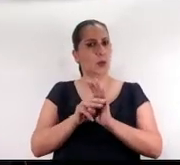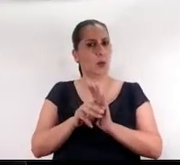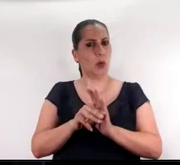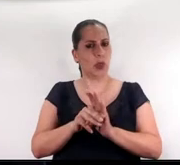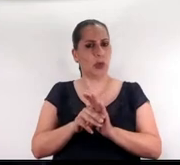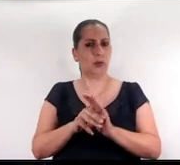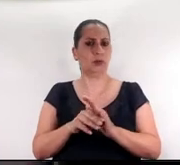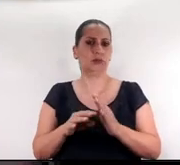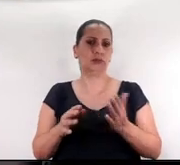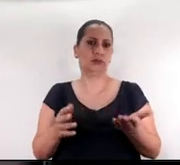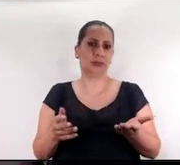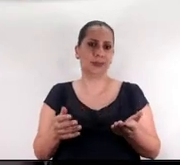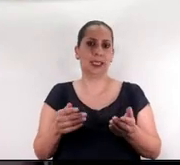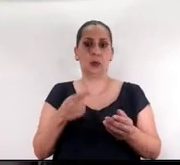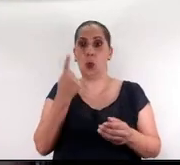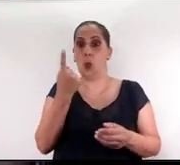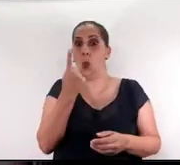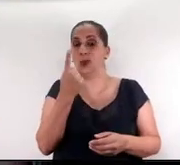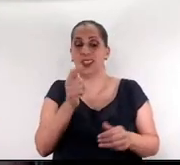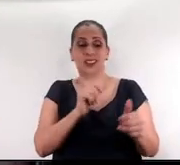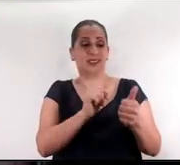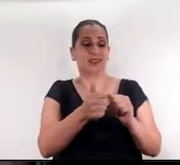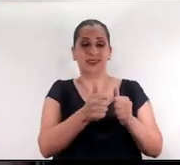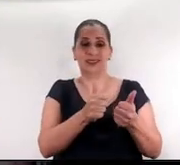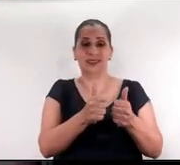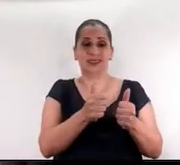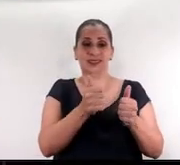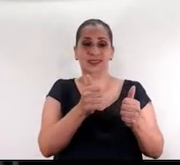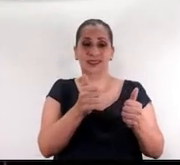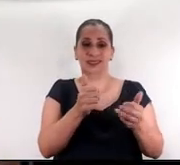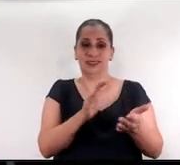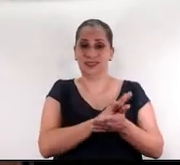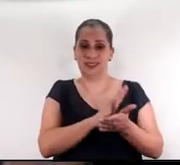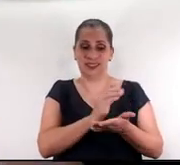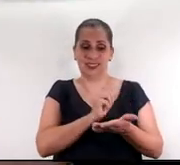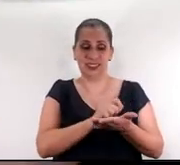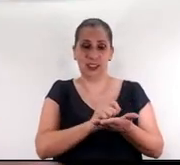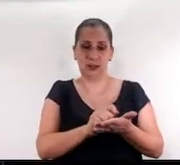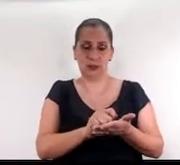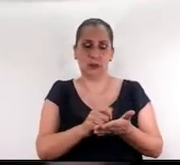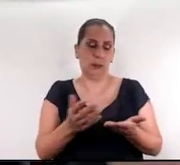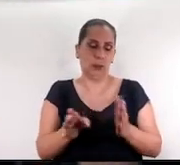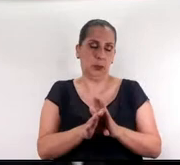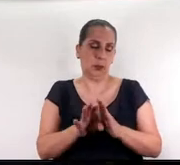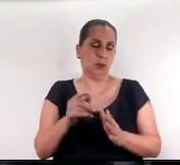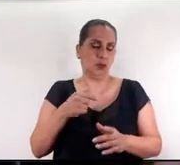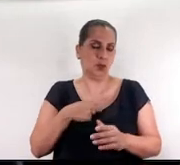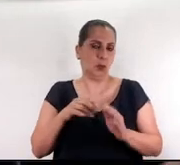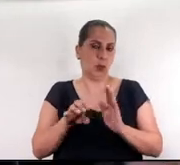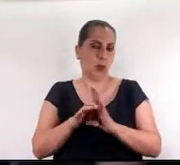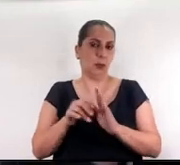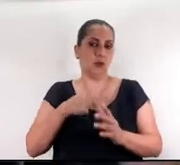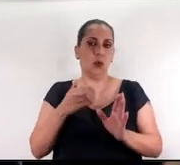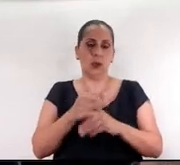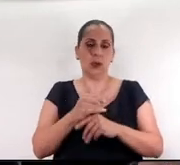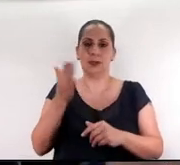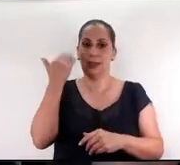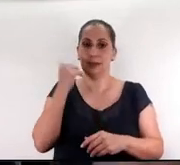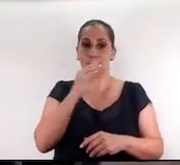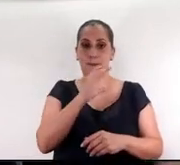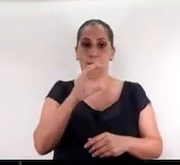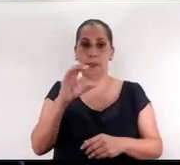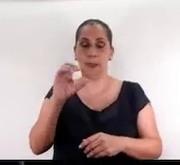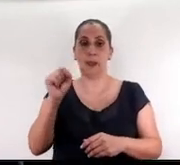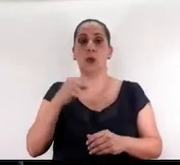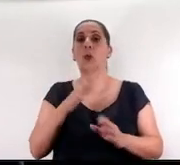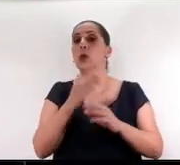se exige de una sola licitación, yo, para hablar con el ejemplo, yo lo hice en el caso de la Caja, por ejemplo, la construcción de